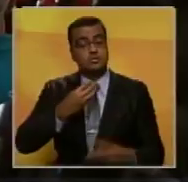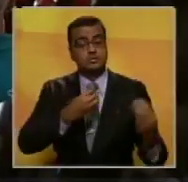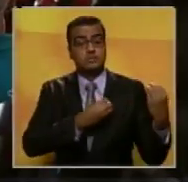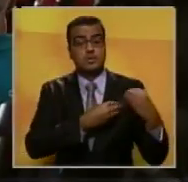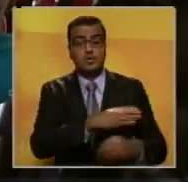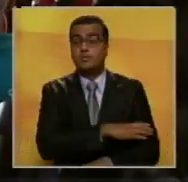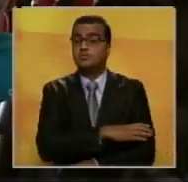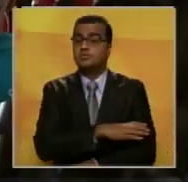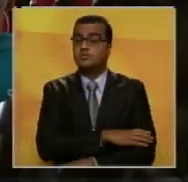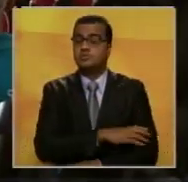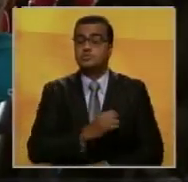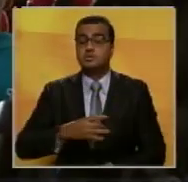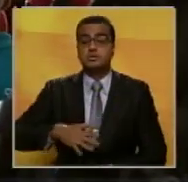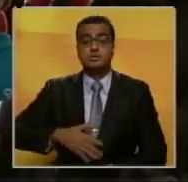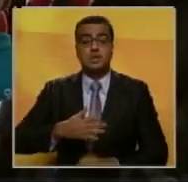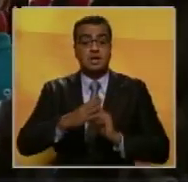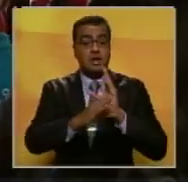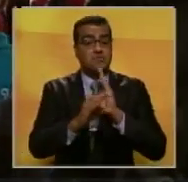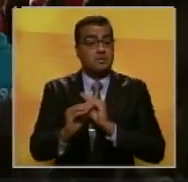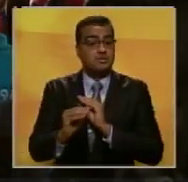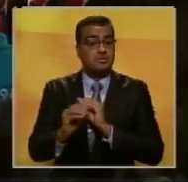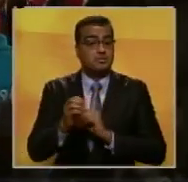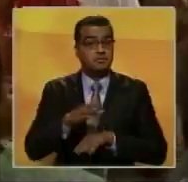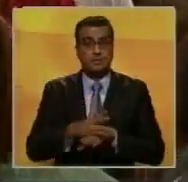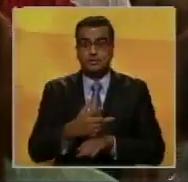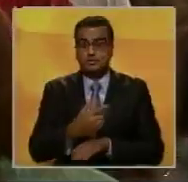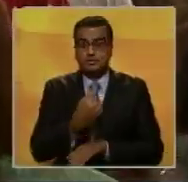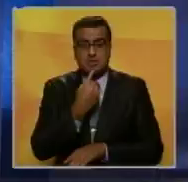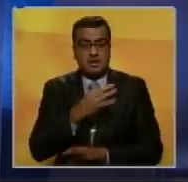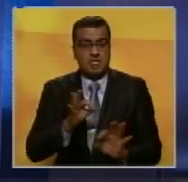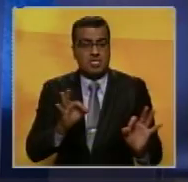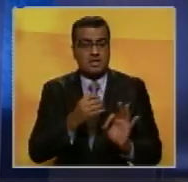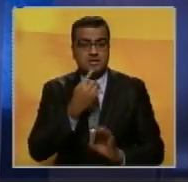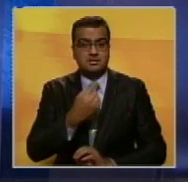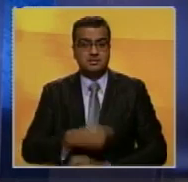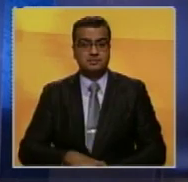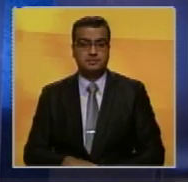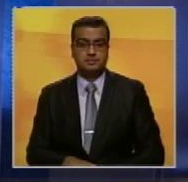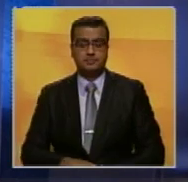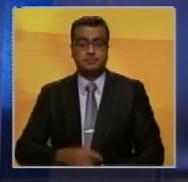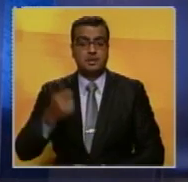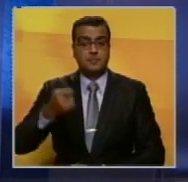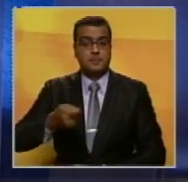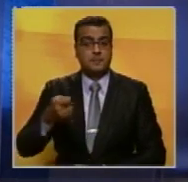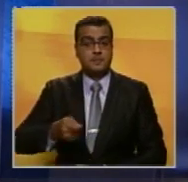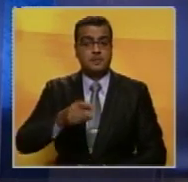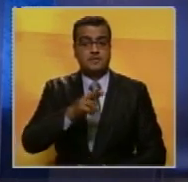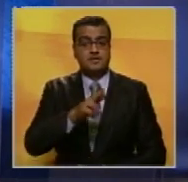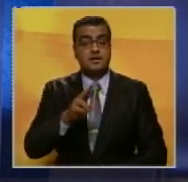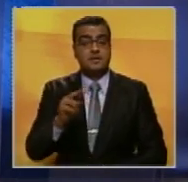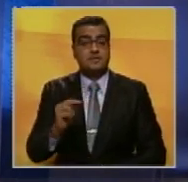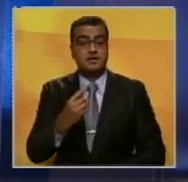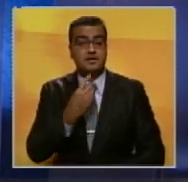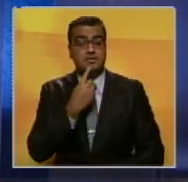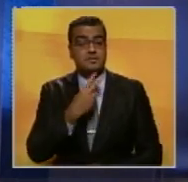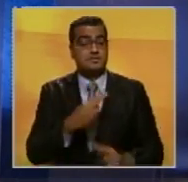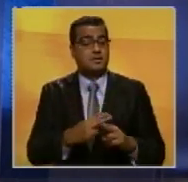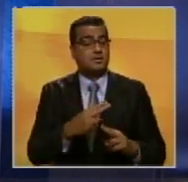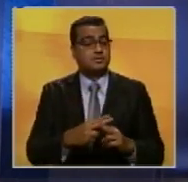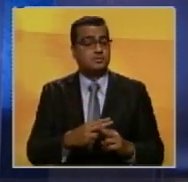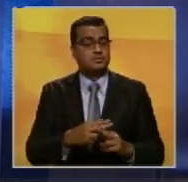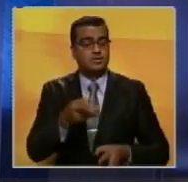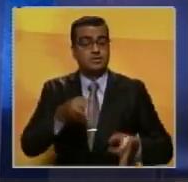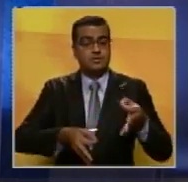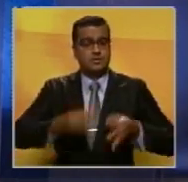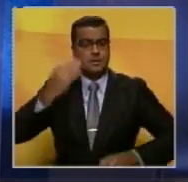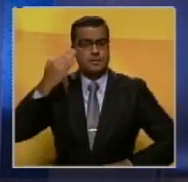de oposición no se sientan a dialogar porque no tienen argumentos. El abogado Rafael Narváez calificó de peligroso que los